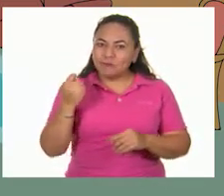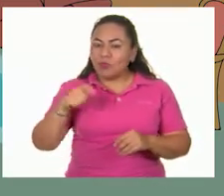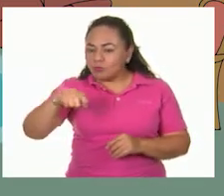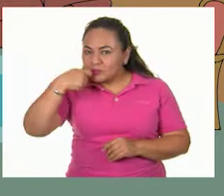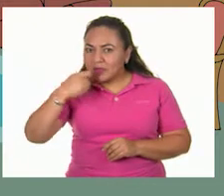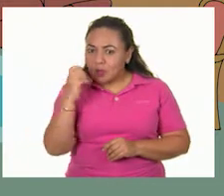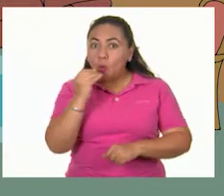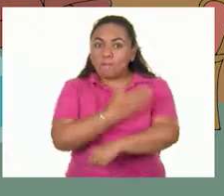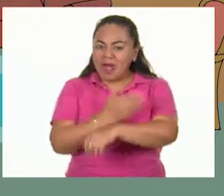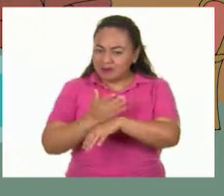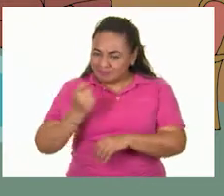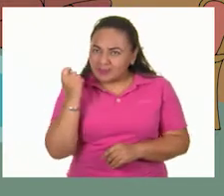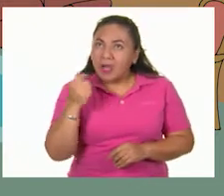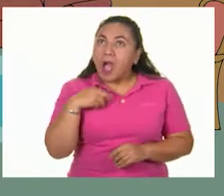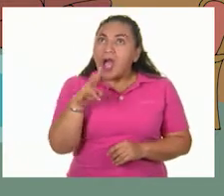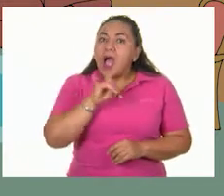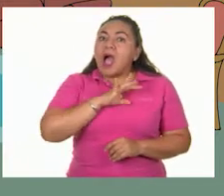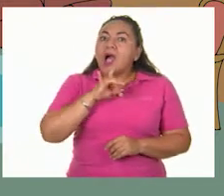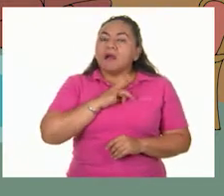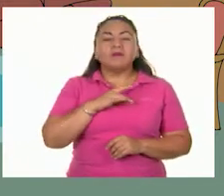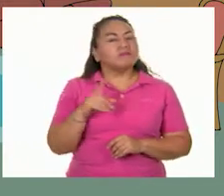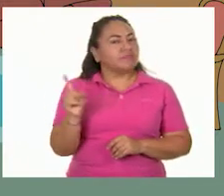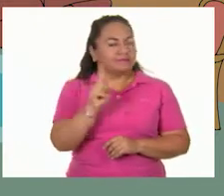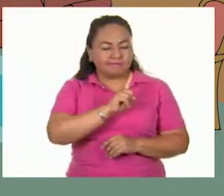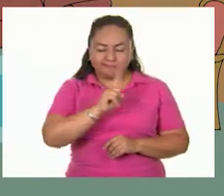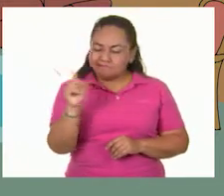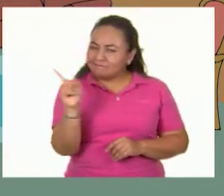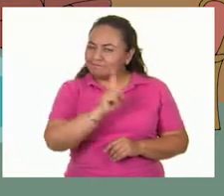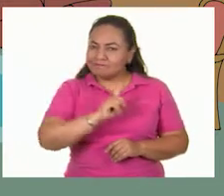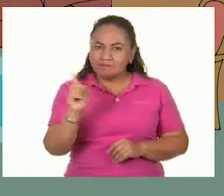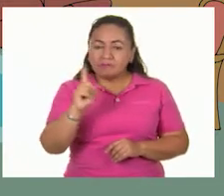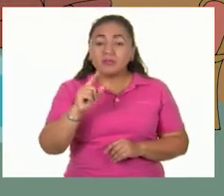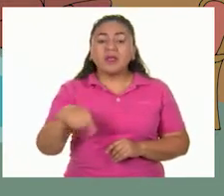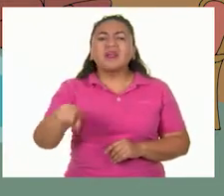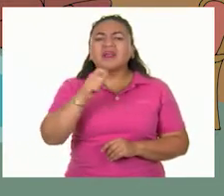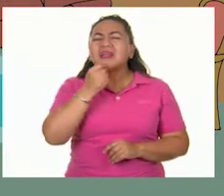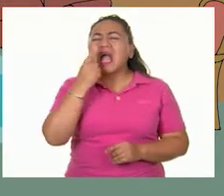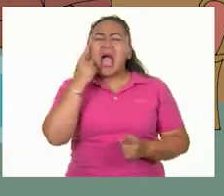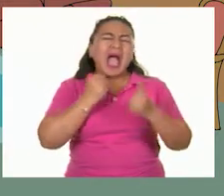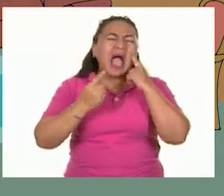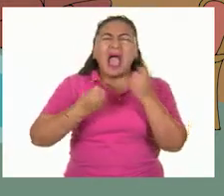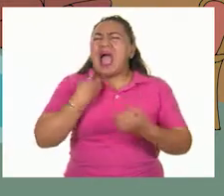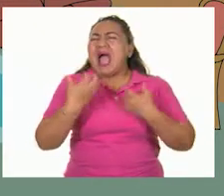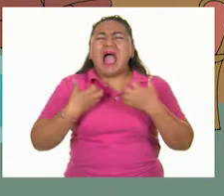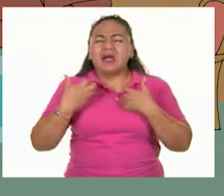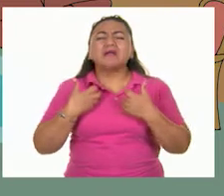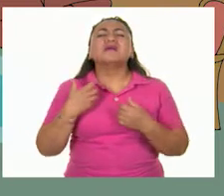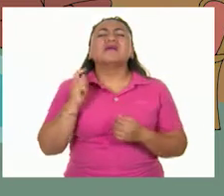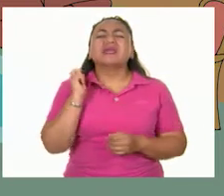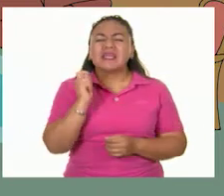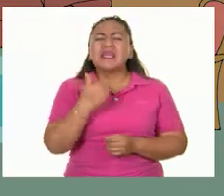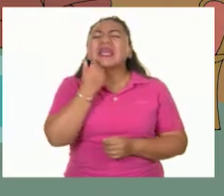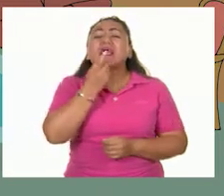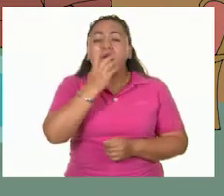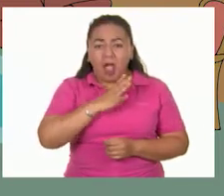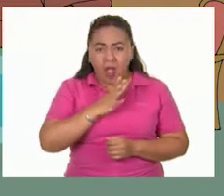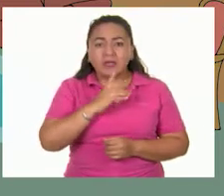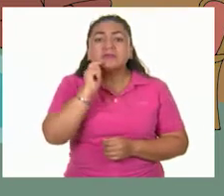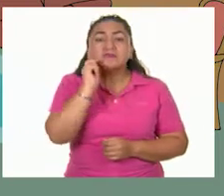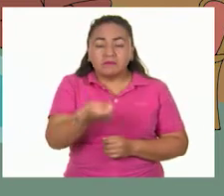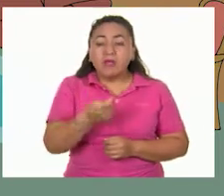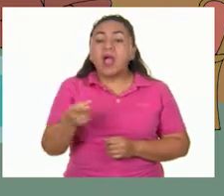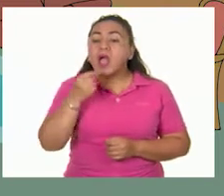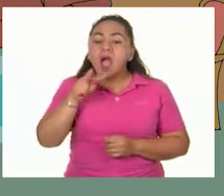no, no, no, no, no, no. Eso no se hace. Y es que los berrinches significan algo. No hay por qué ignorar al chamaco o a